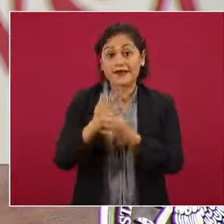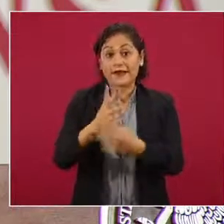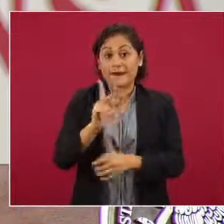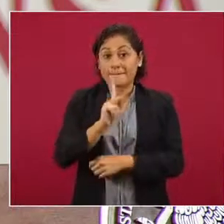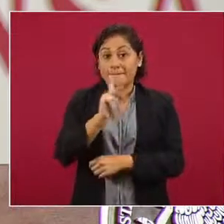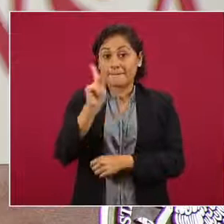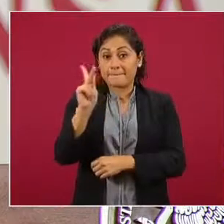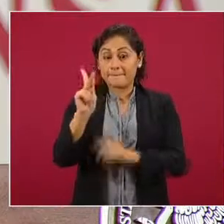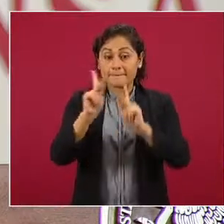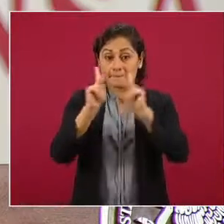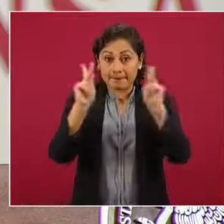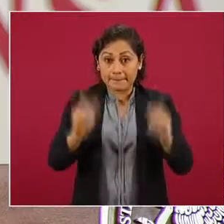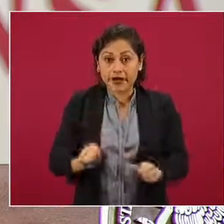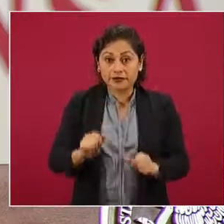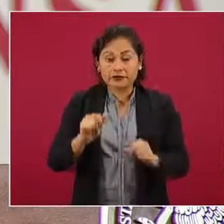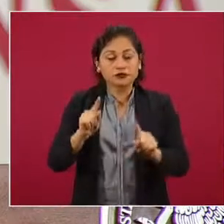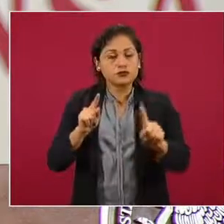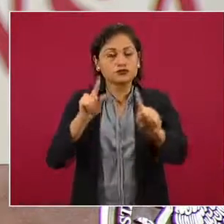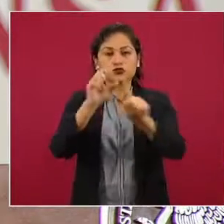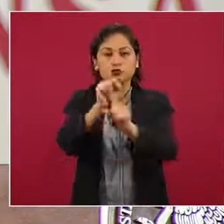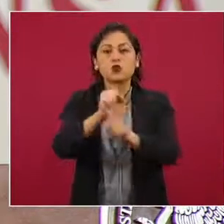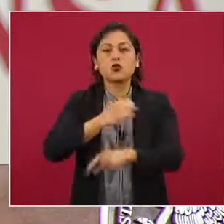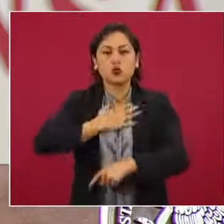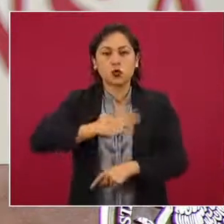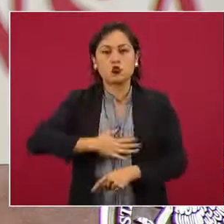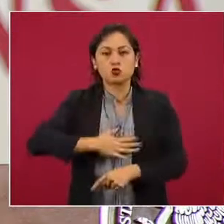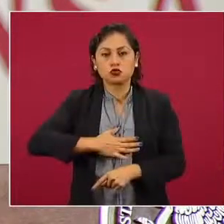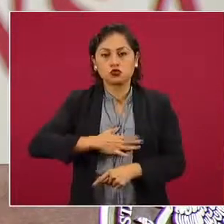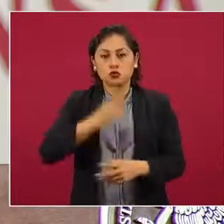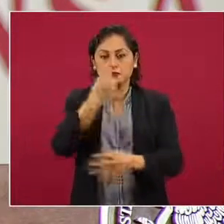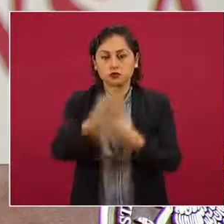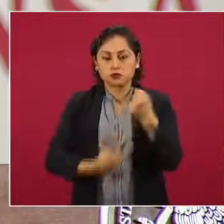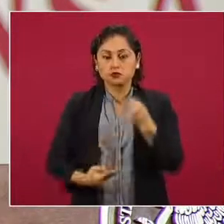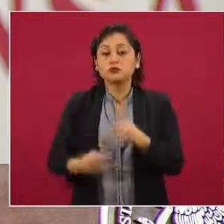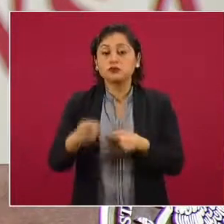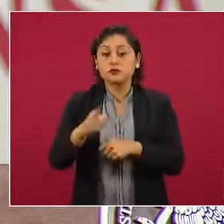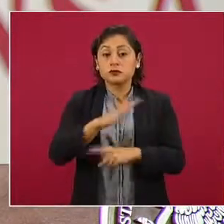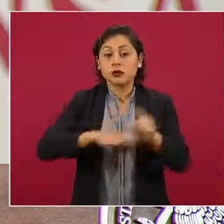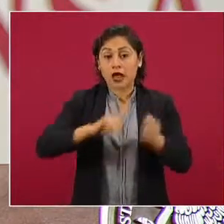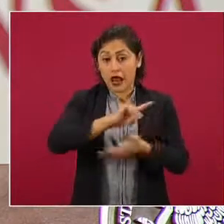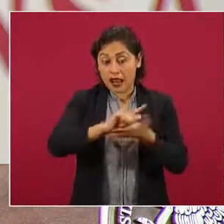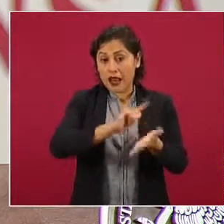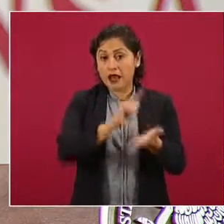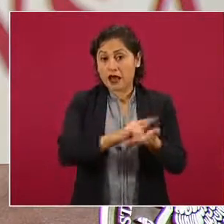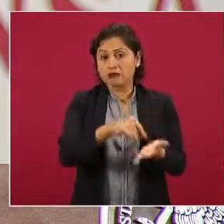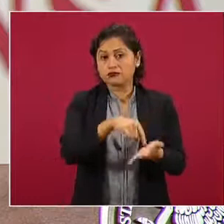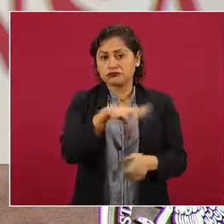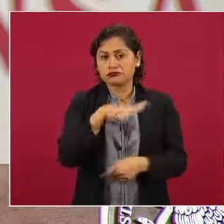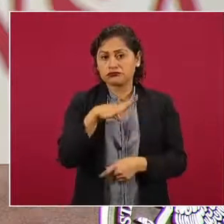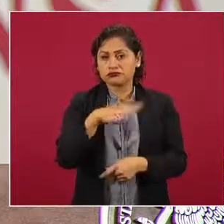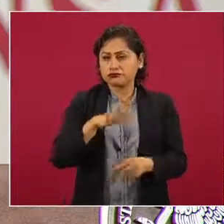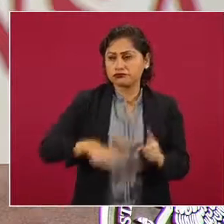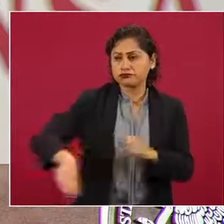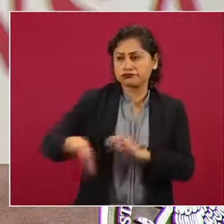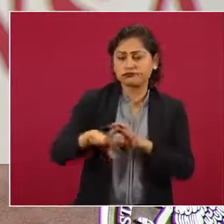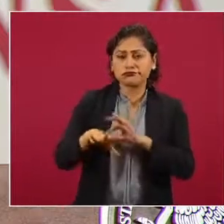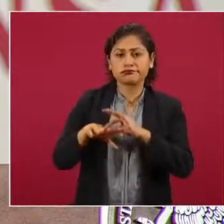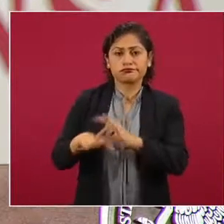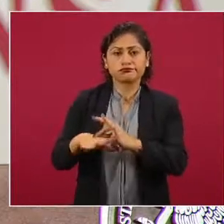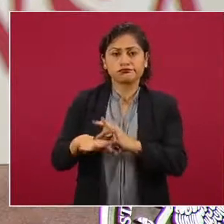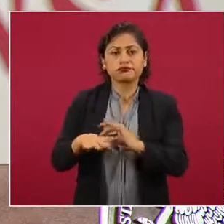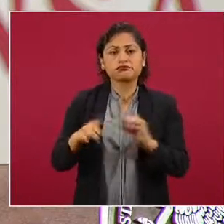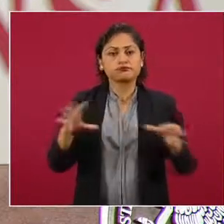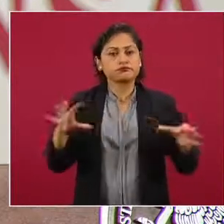justicia. Las leyes son imperfectas por naturaleza y deben adecuarse constantemente a las realidades humanas y